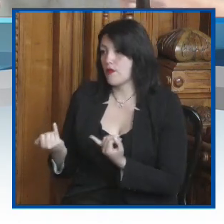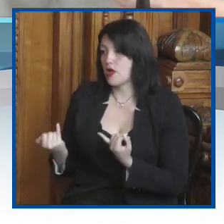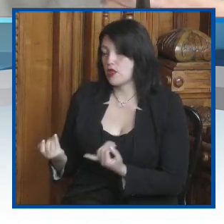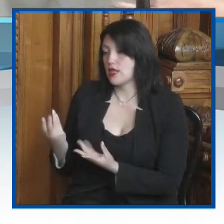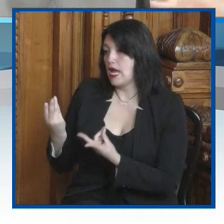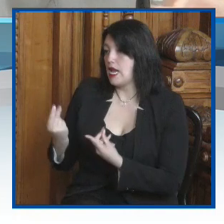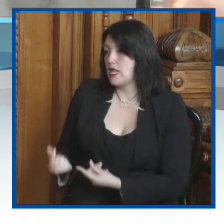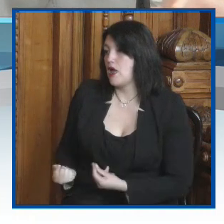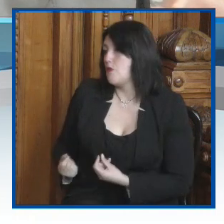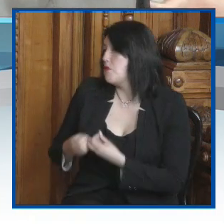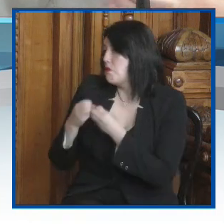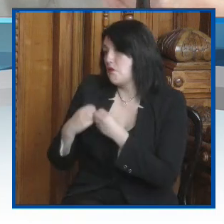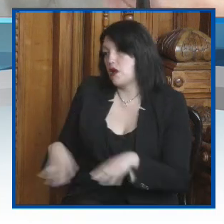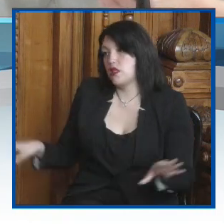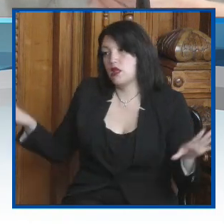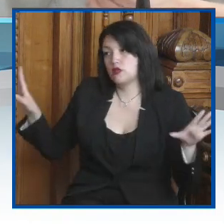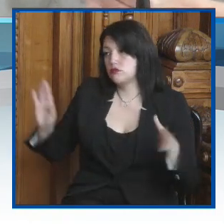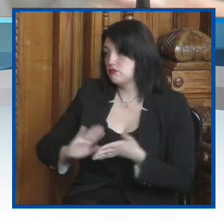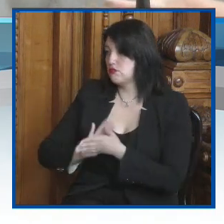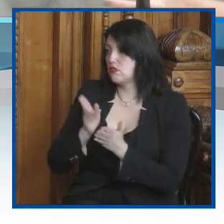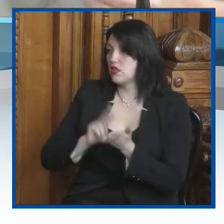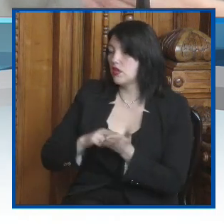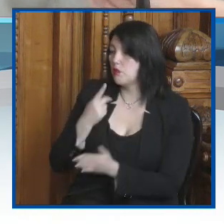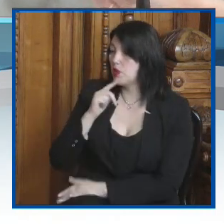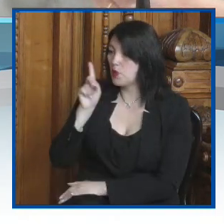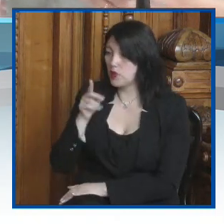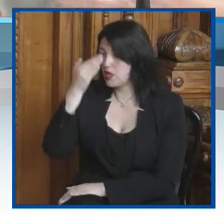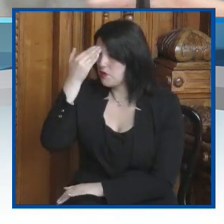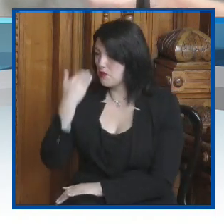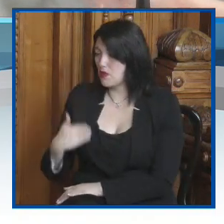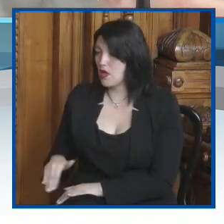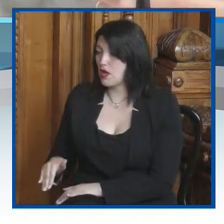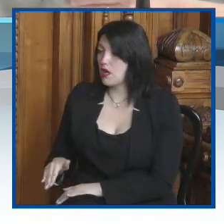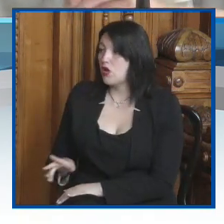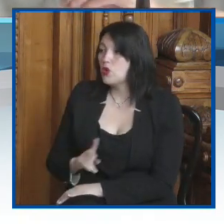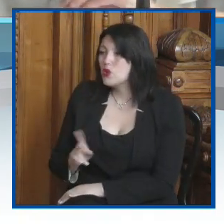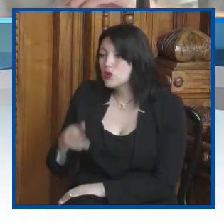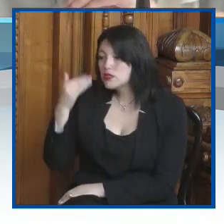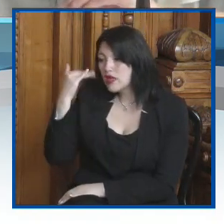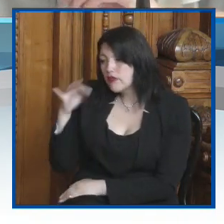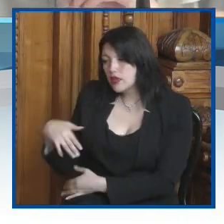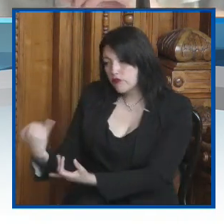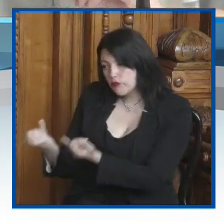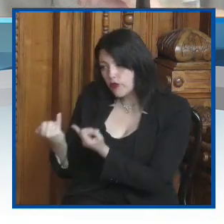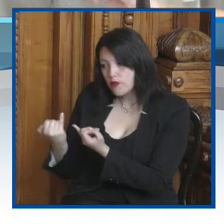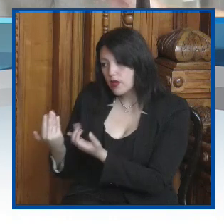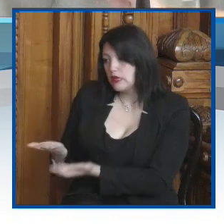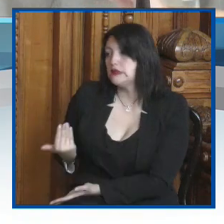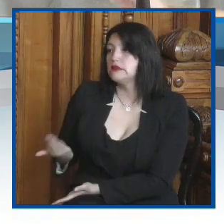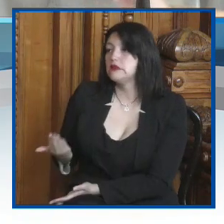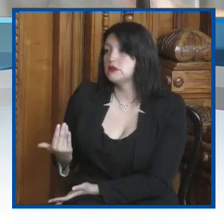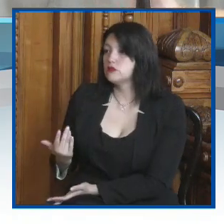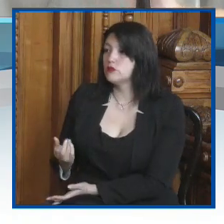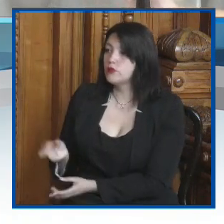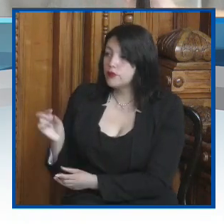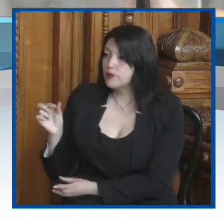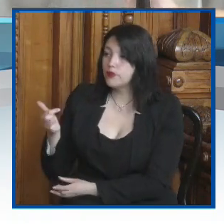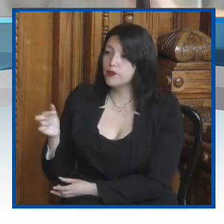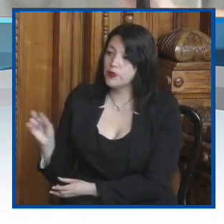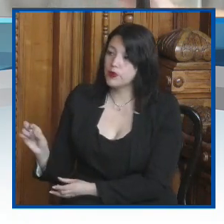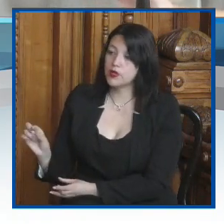puede perder su teoría del caso si es que pregunta mal o no logra sacar la información de una manera